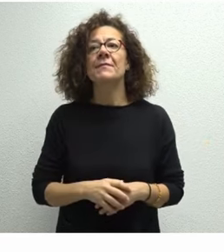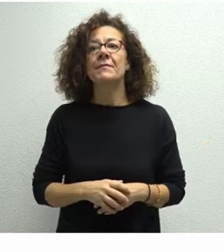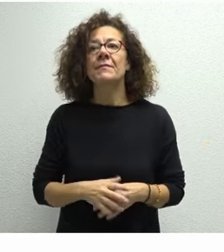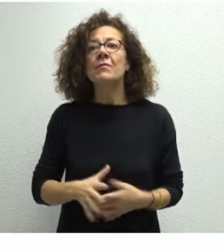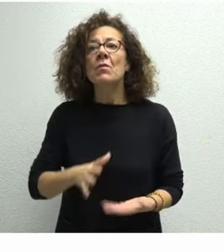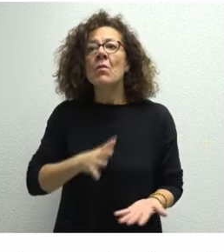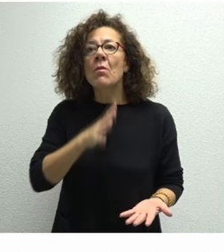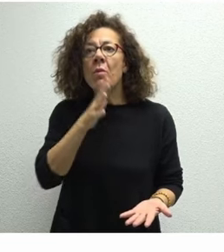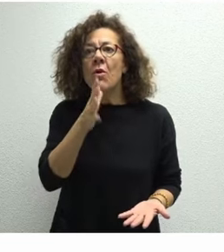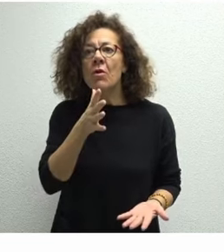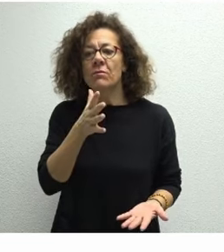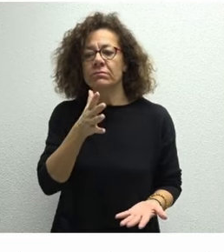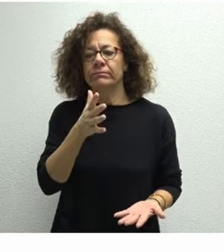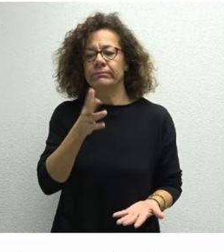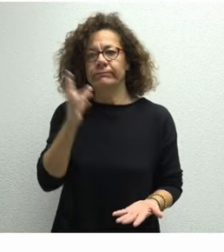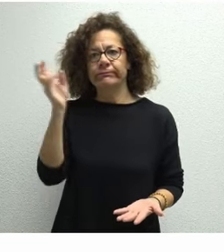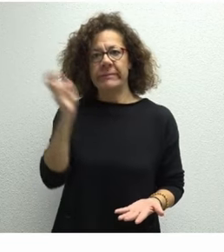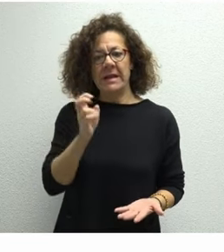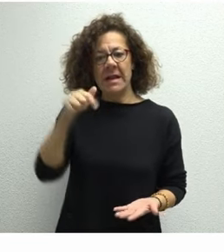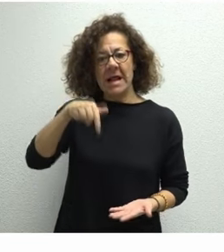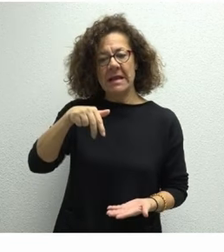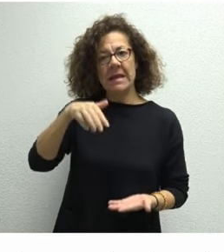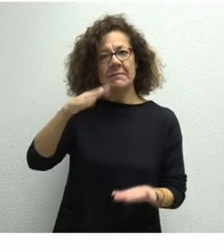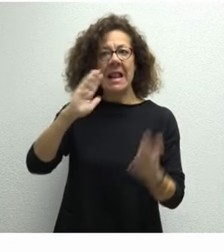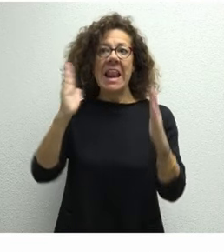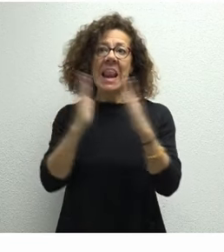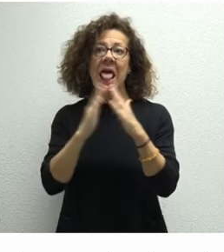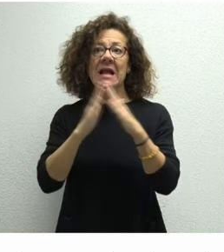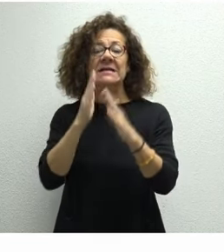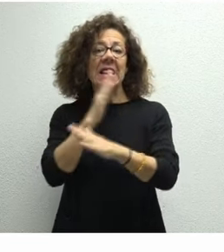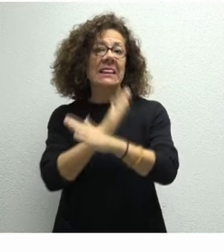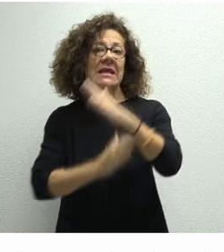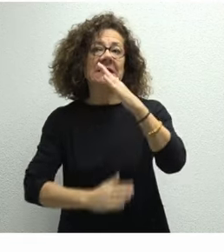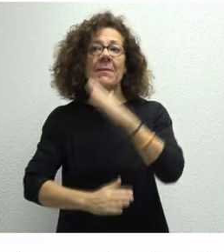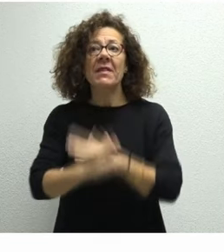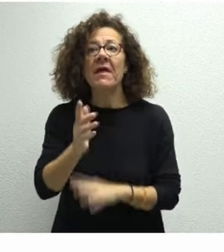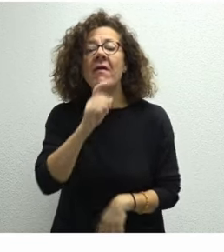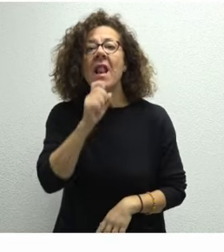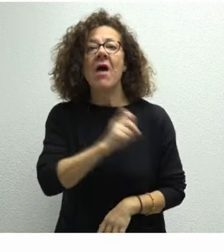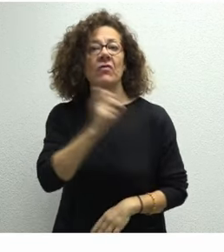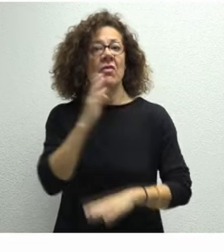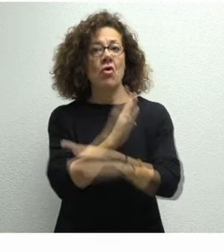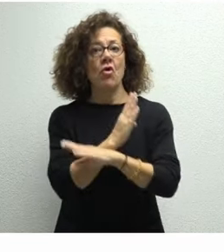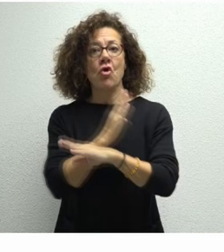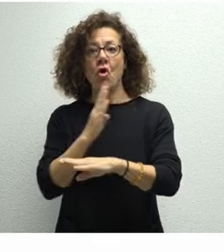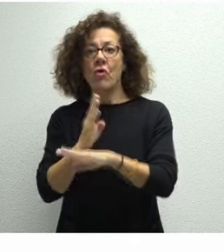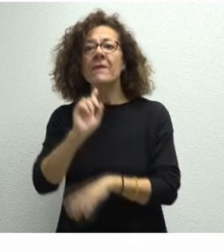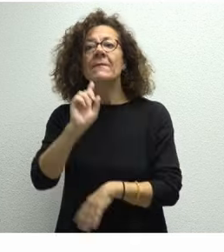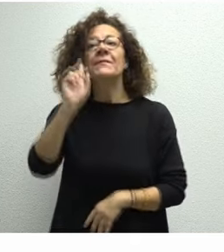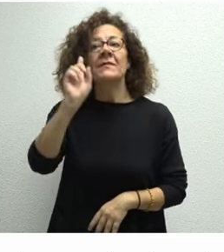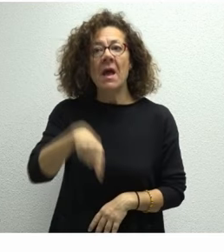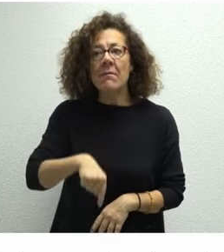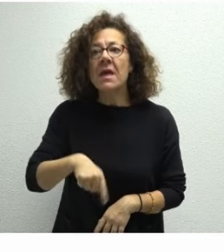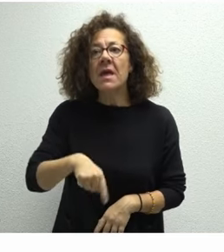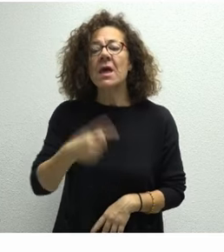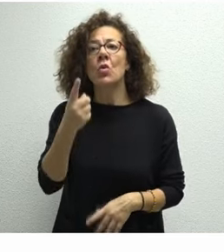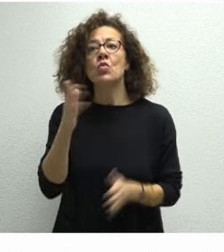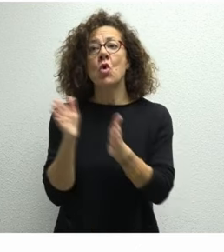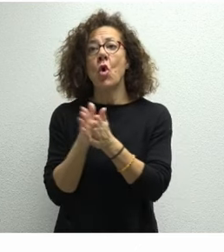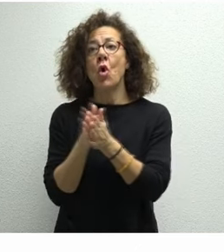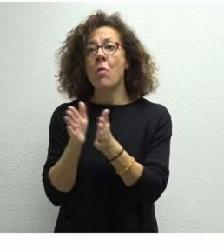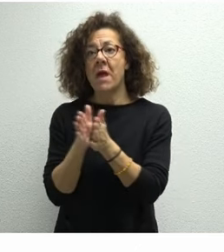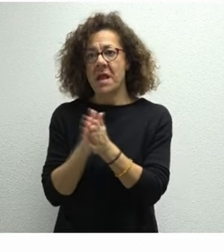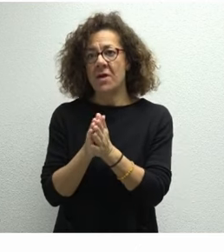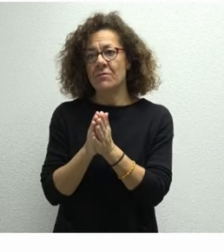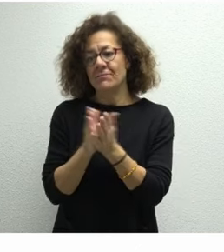pues poder estar en la casa de capacidad la fundación 11 también estar con un compañero como